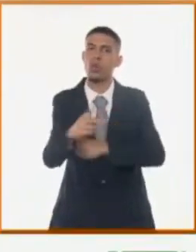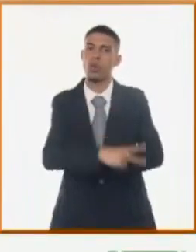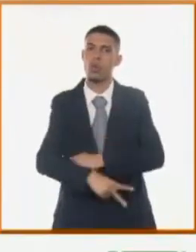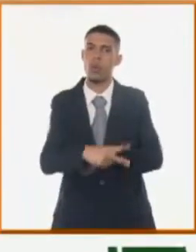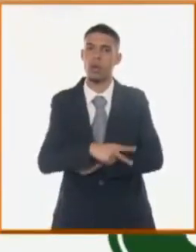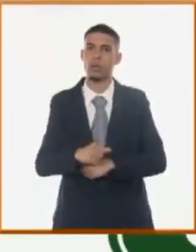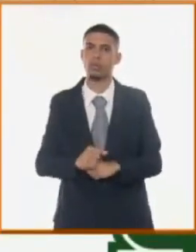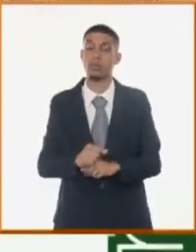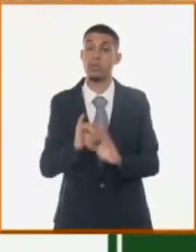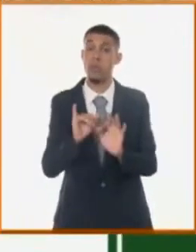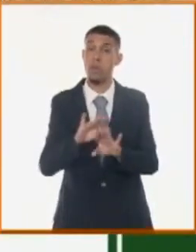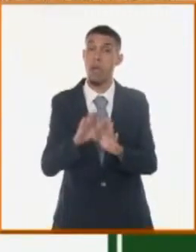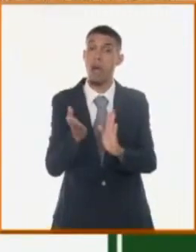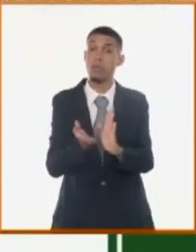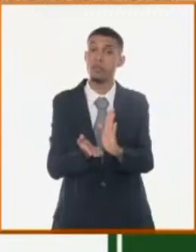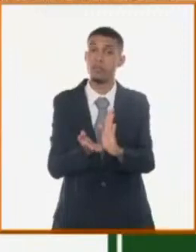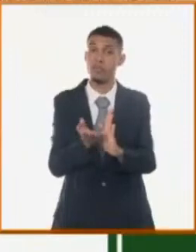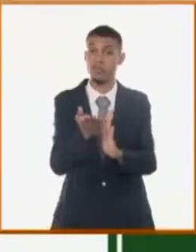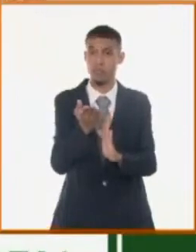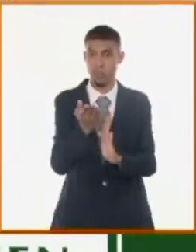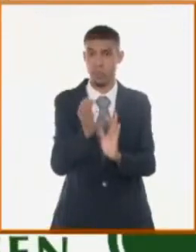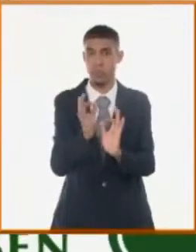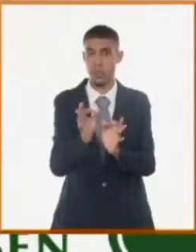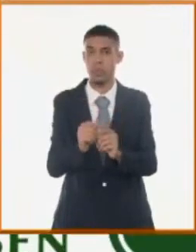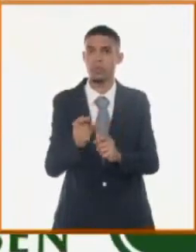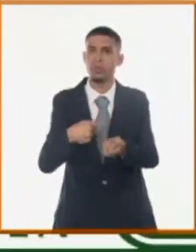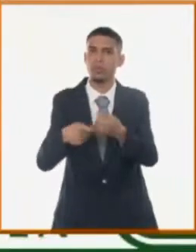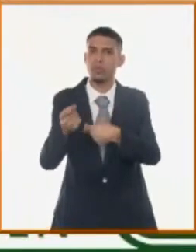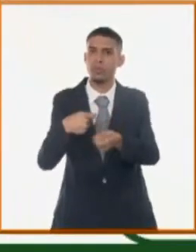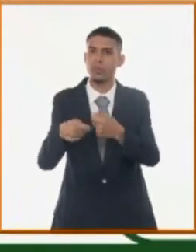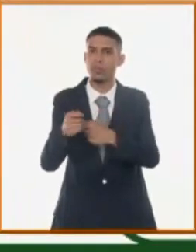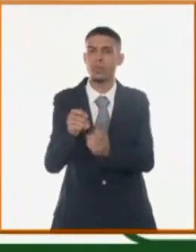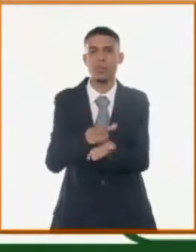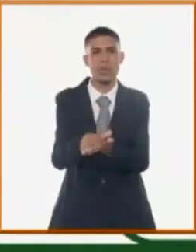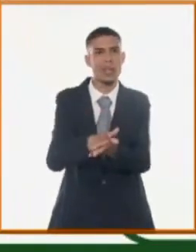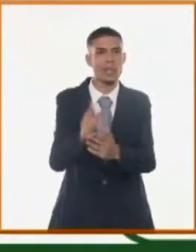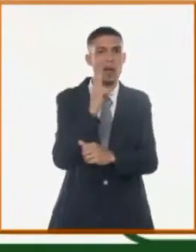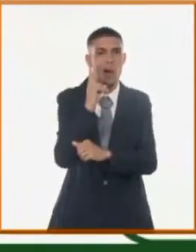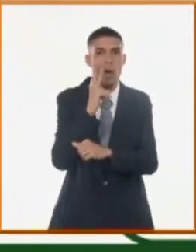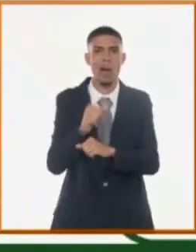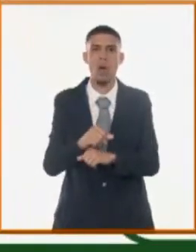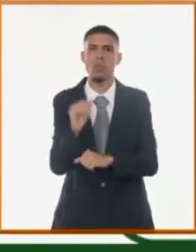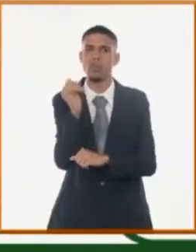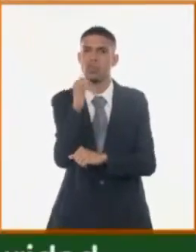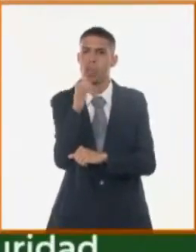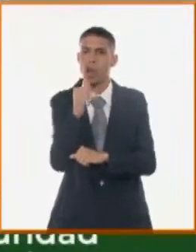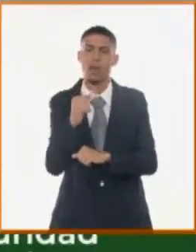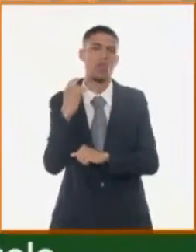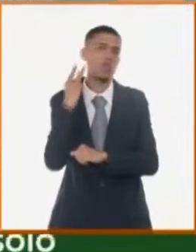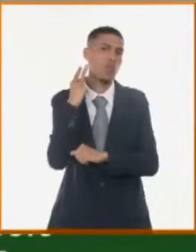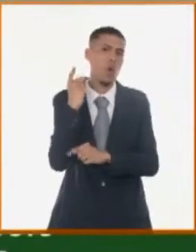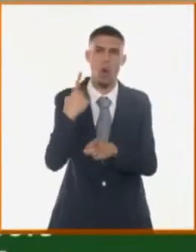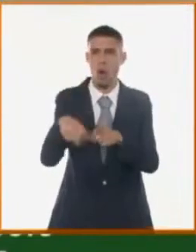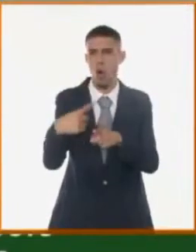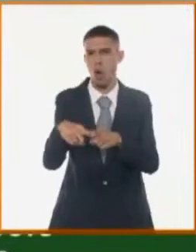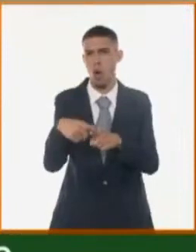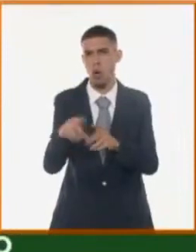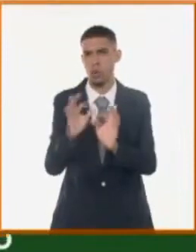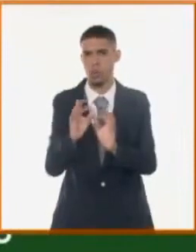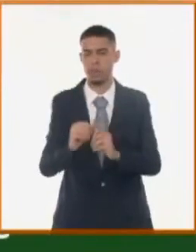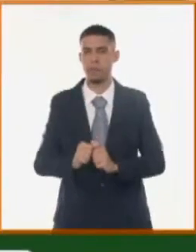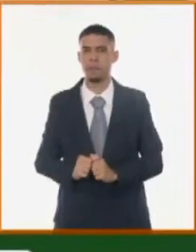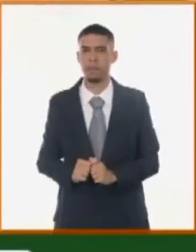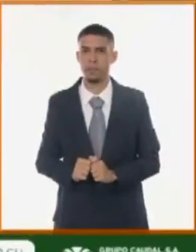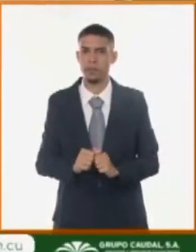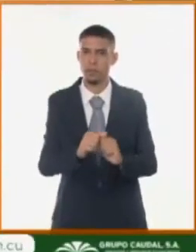las tarifas arancelarias a la importación de tabacos, cigarros, rones y otras bebidas alcohólicas. La